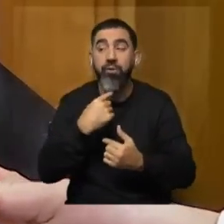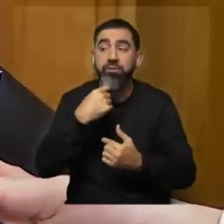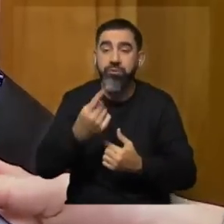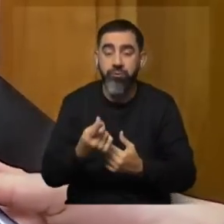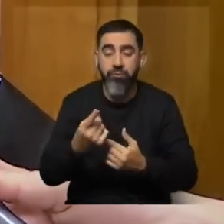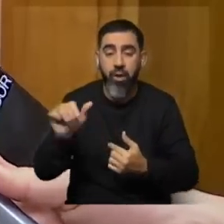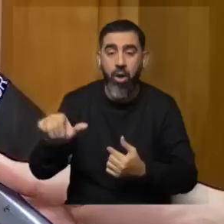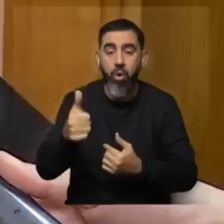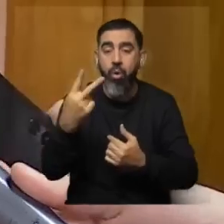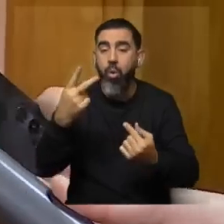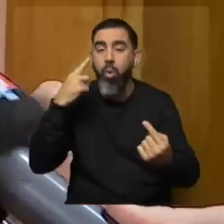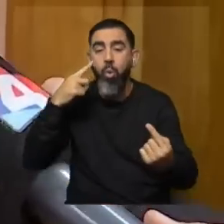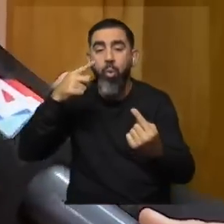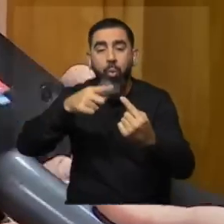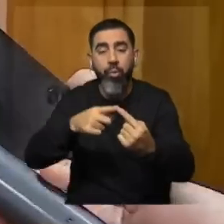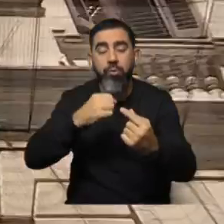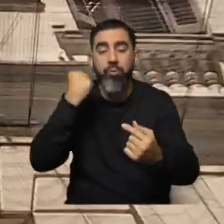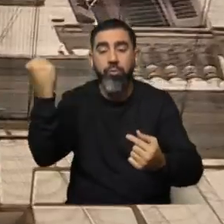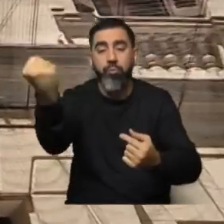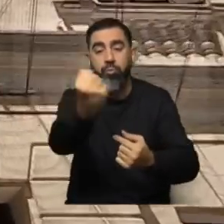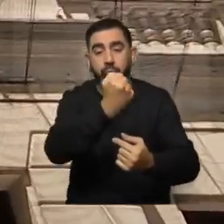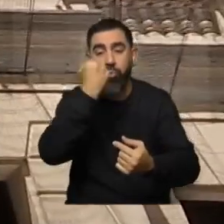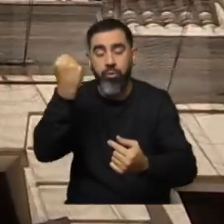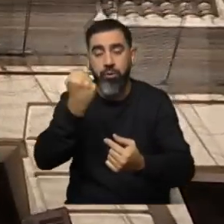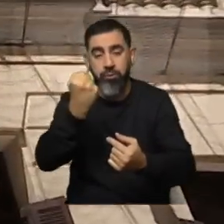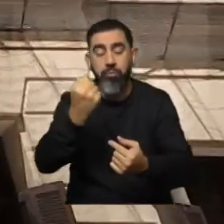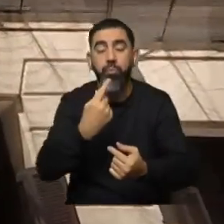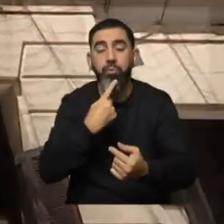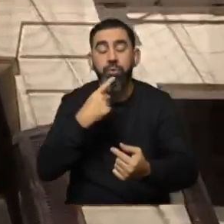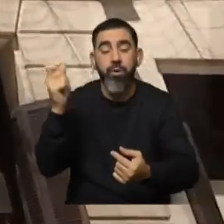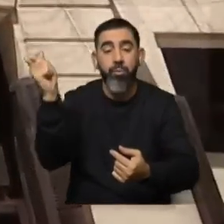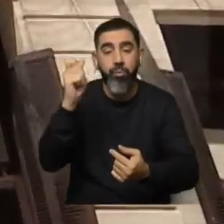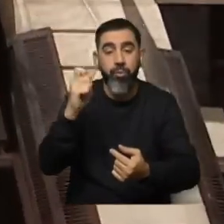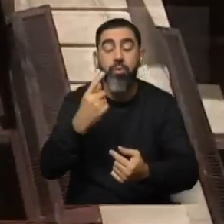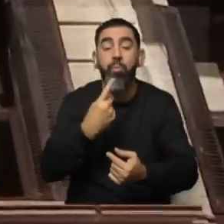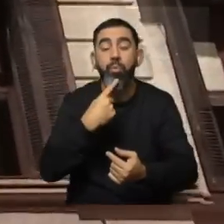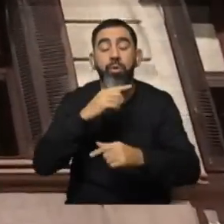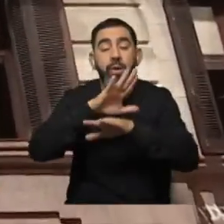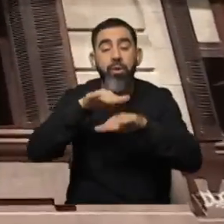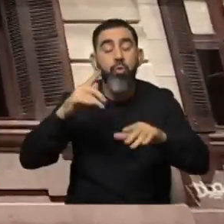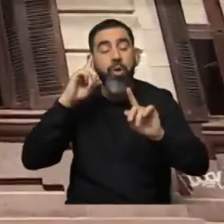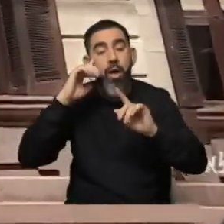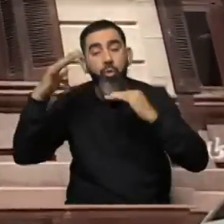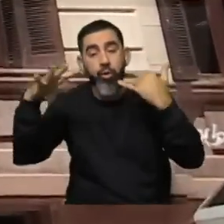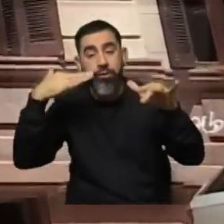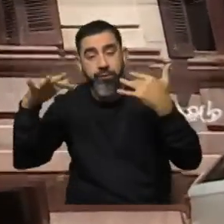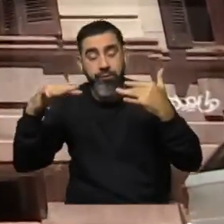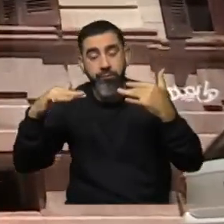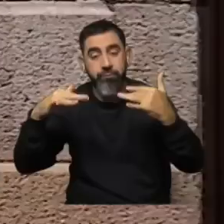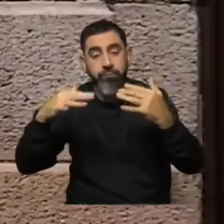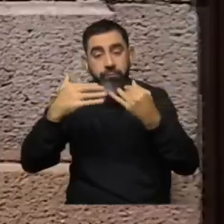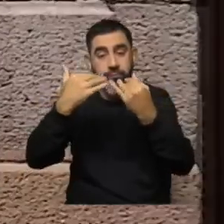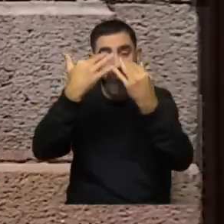a obtener dos objetivos que siempre son muy importantes a la hora de la ejecución de la política pública En este caso las políticas de infancia y adolescencia por un lado